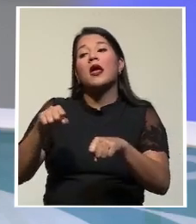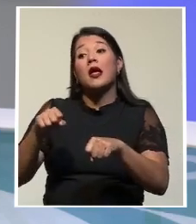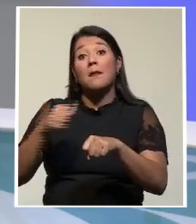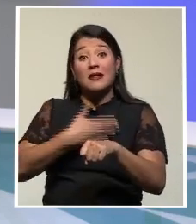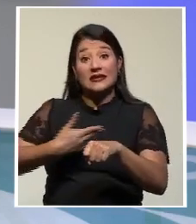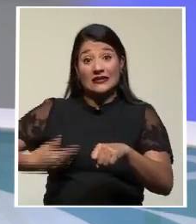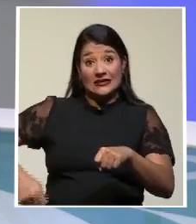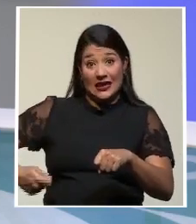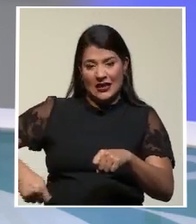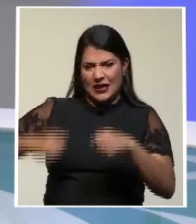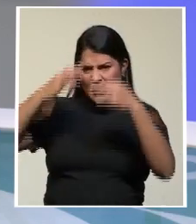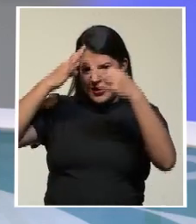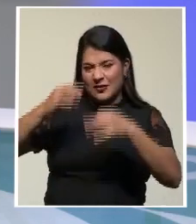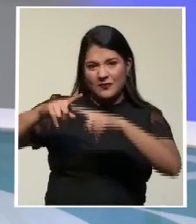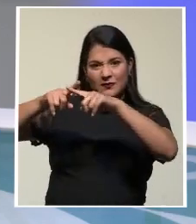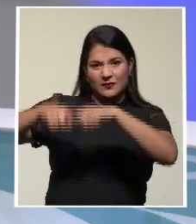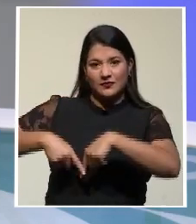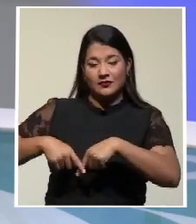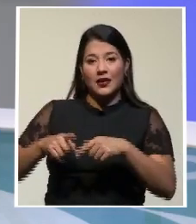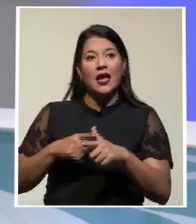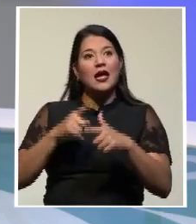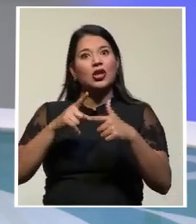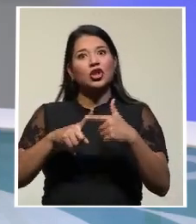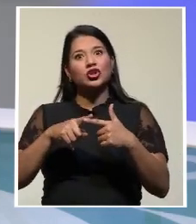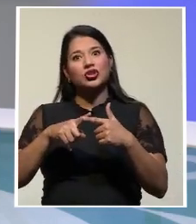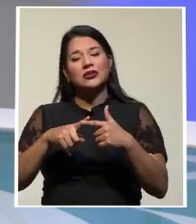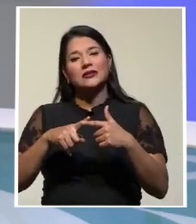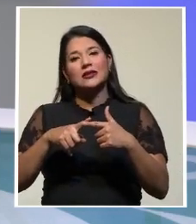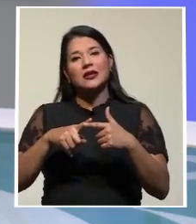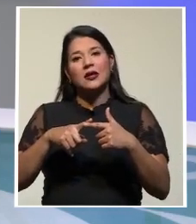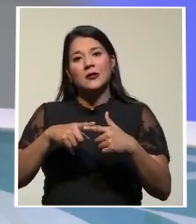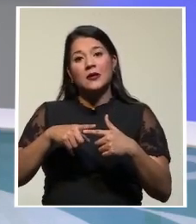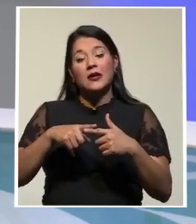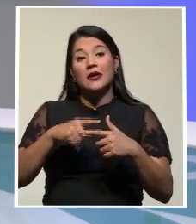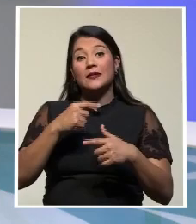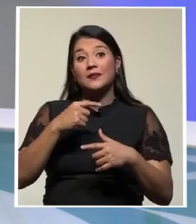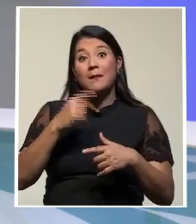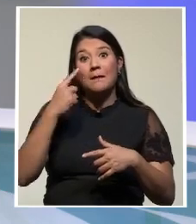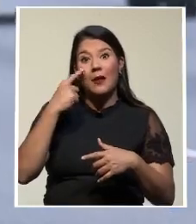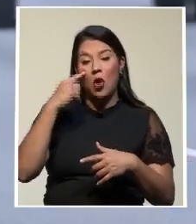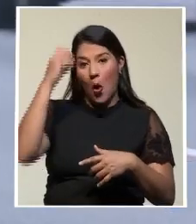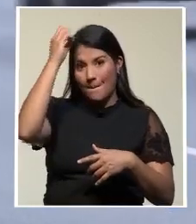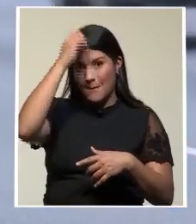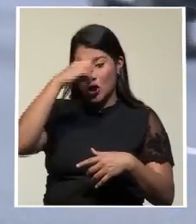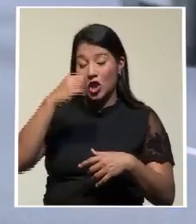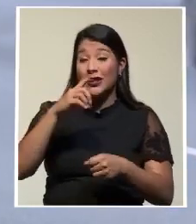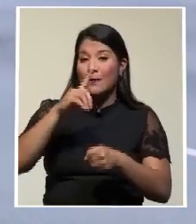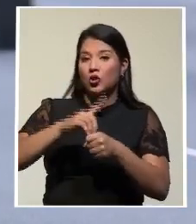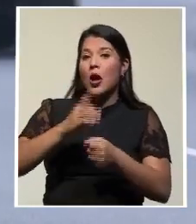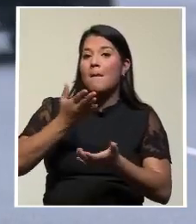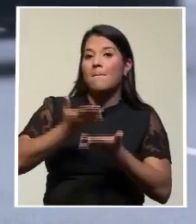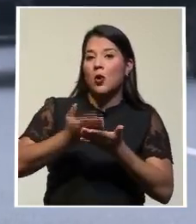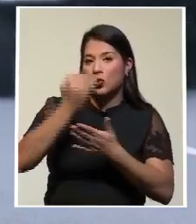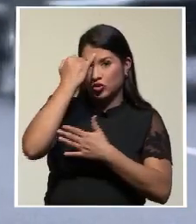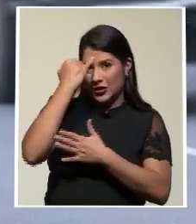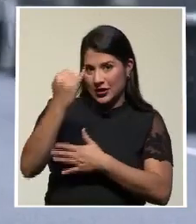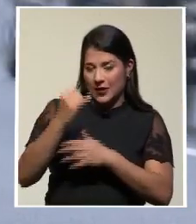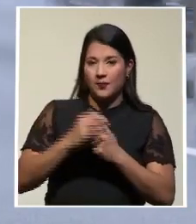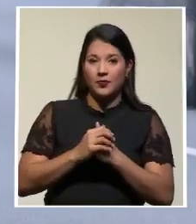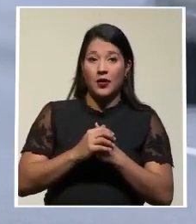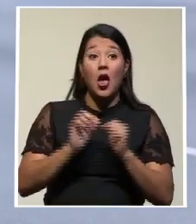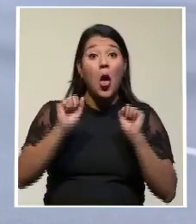reacción de la diputada proponente de la iniciativa. La posibilidad de reducir el marchamo